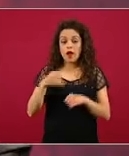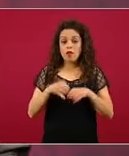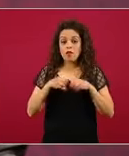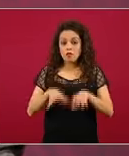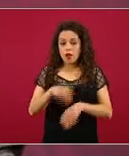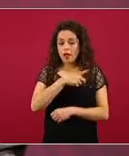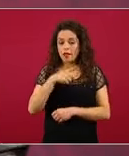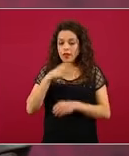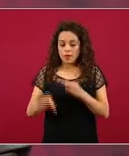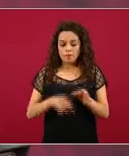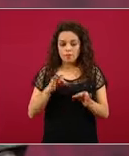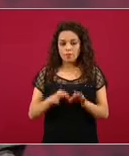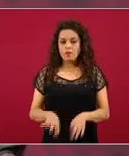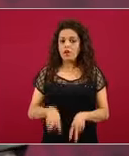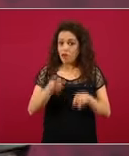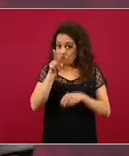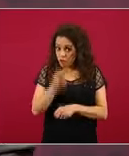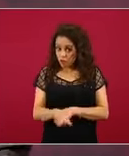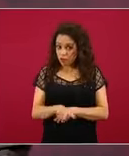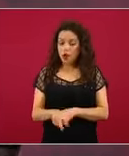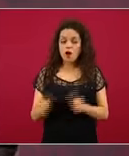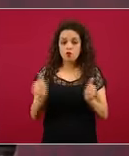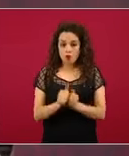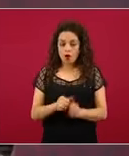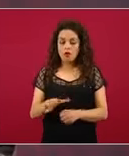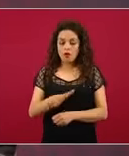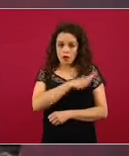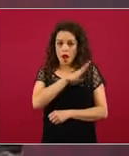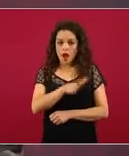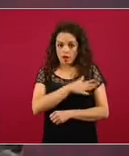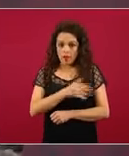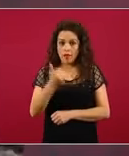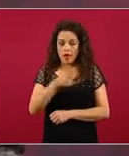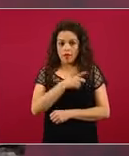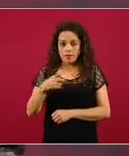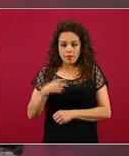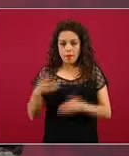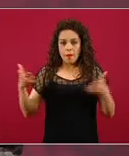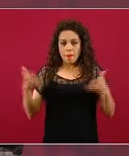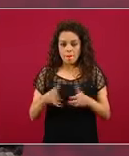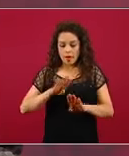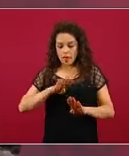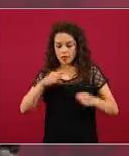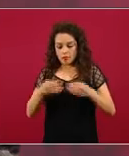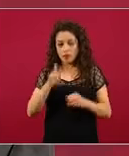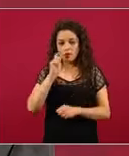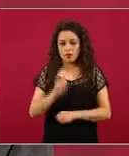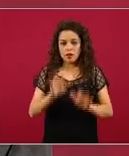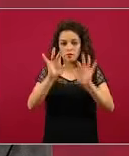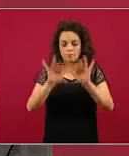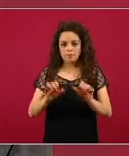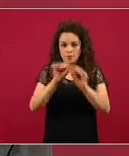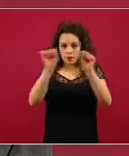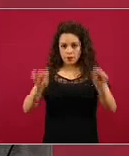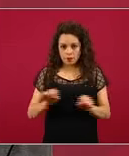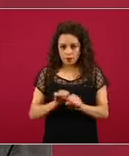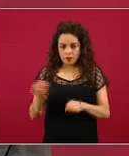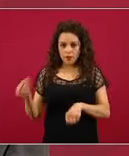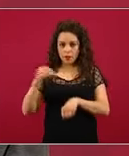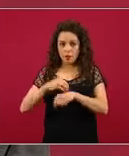oportuna, veraz y de calidad, y de que sea depositada en los canales específicos que establece el